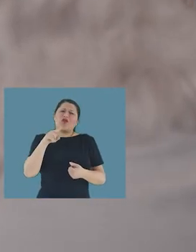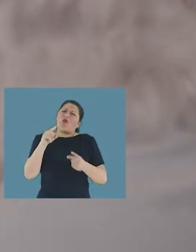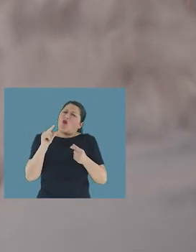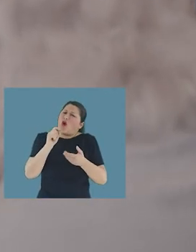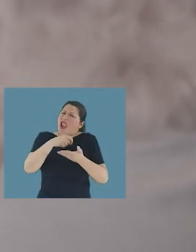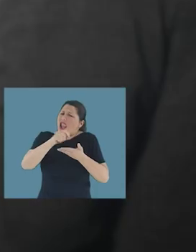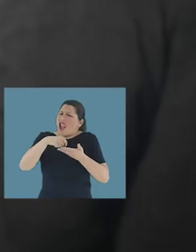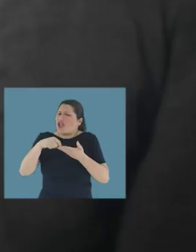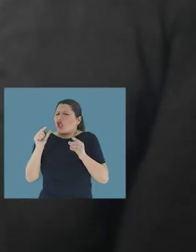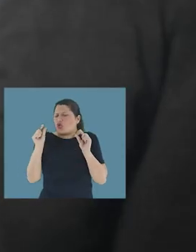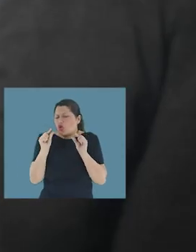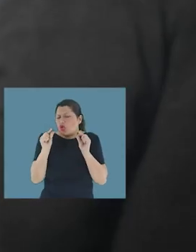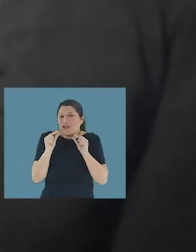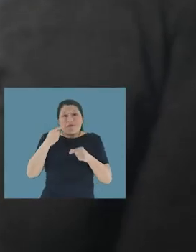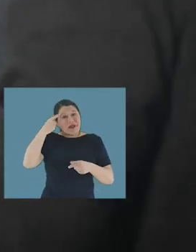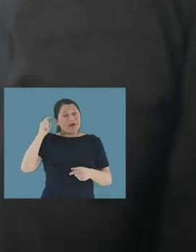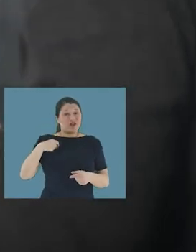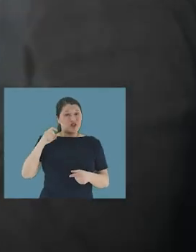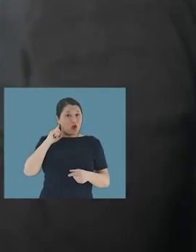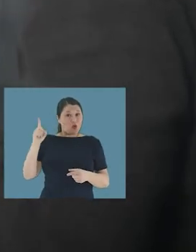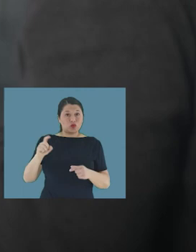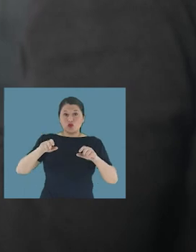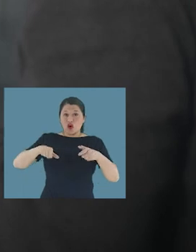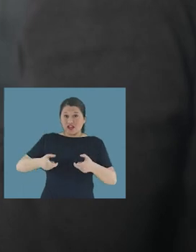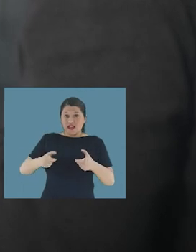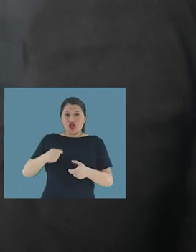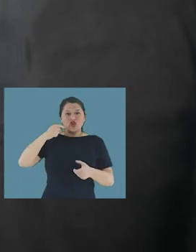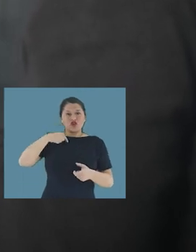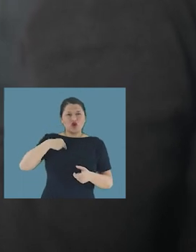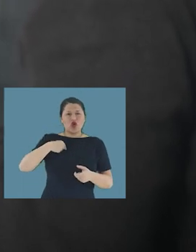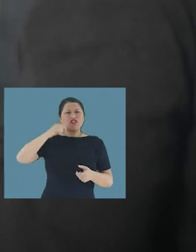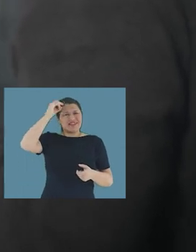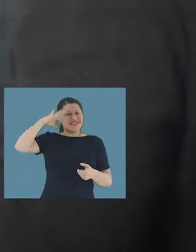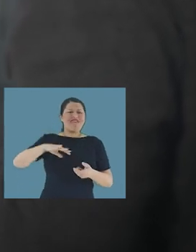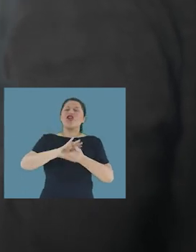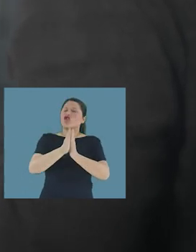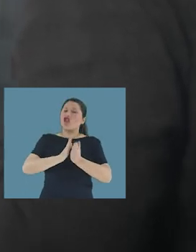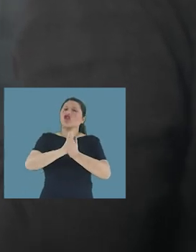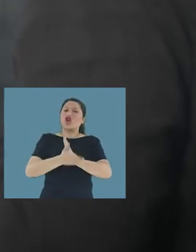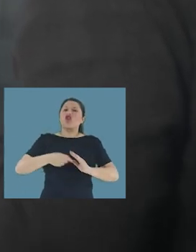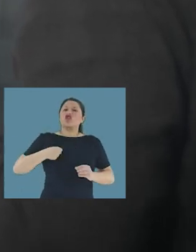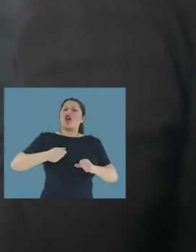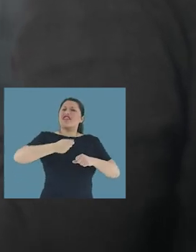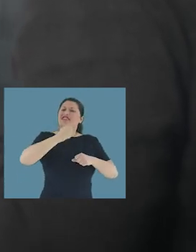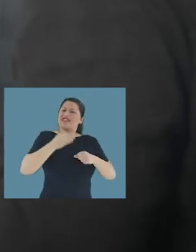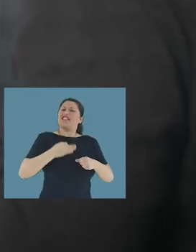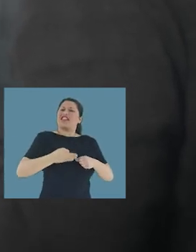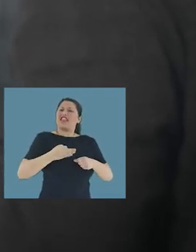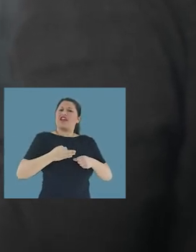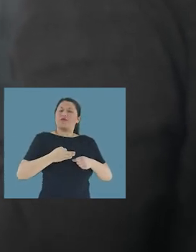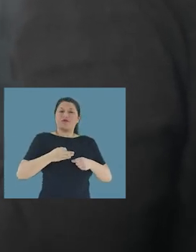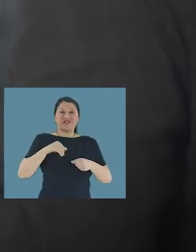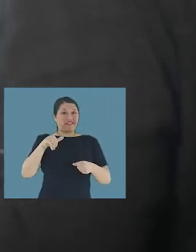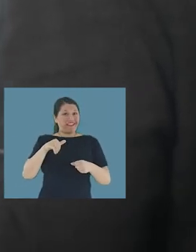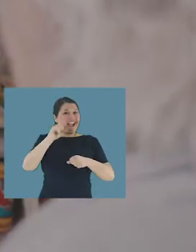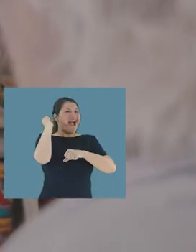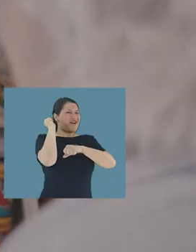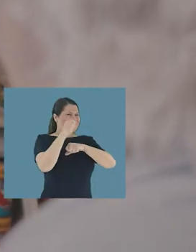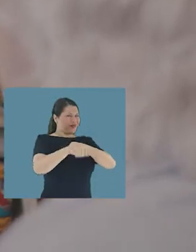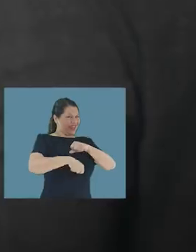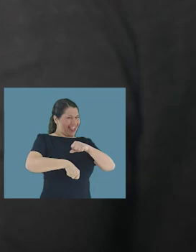Sí. ¿Y usted? Es que la letra es muy chica, pero yo escucho la radio. Yeah. Así que sé todo, todo, todo. Y estoy decidida. ¿Sí?